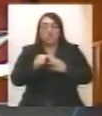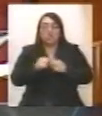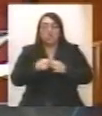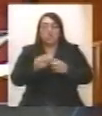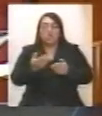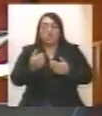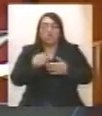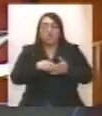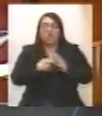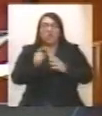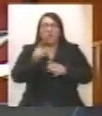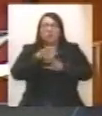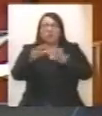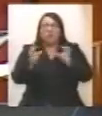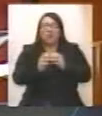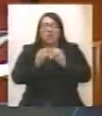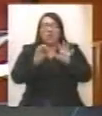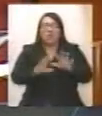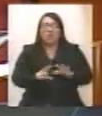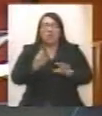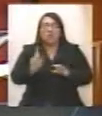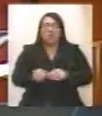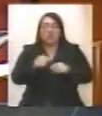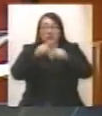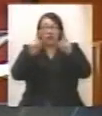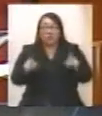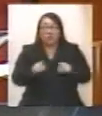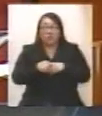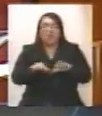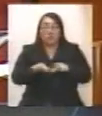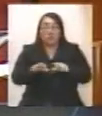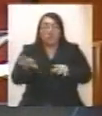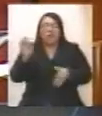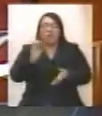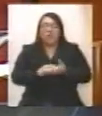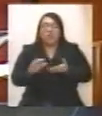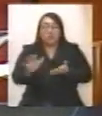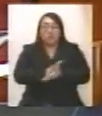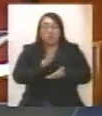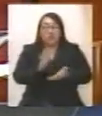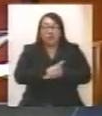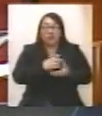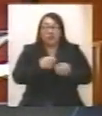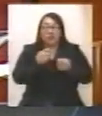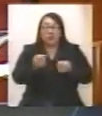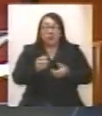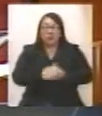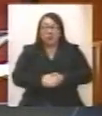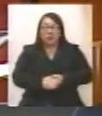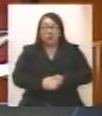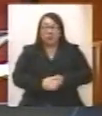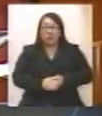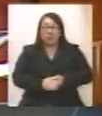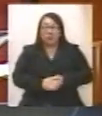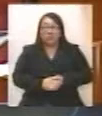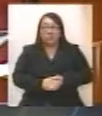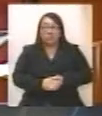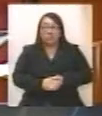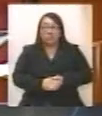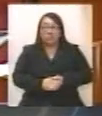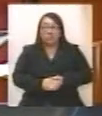y distribuido un total de 10.000 computadoras, más impresoras, y se contará con interconexión de